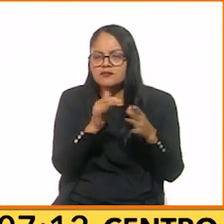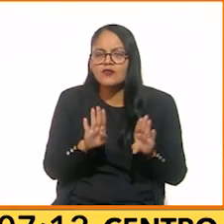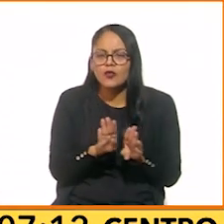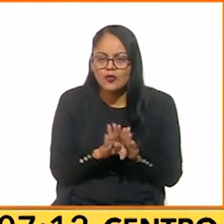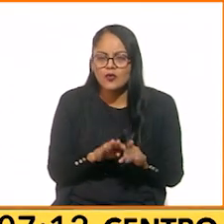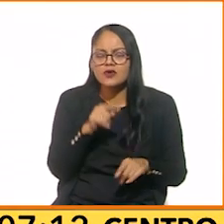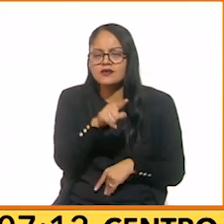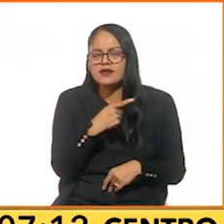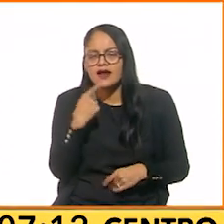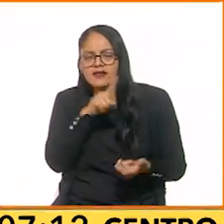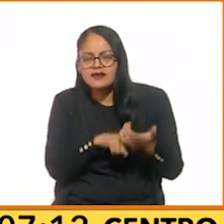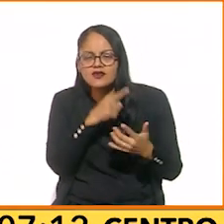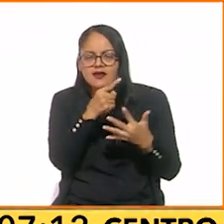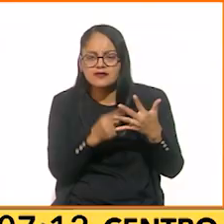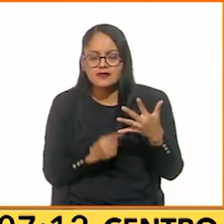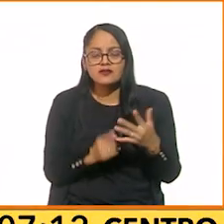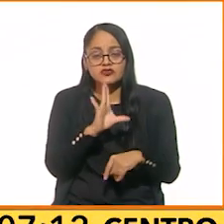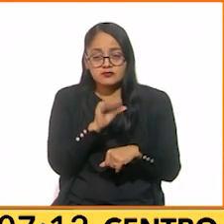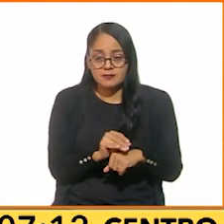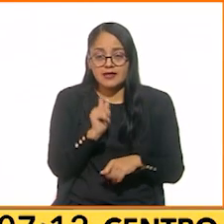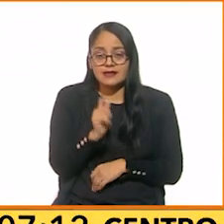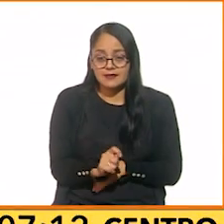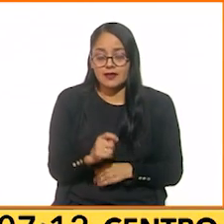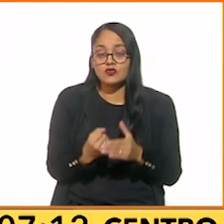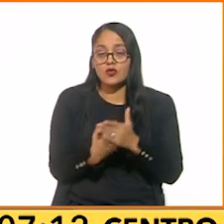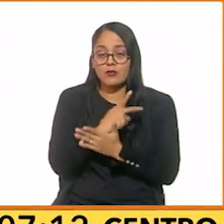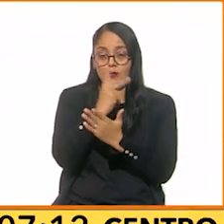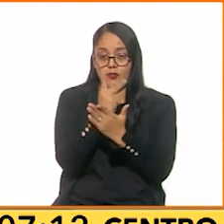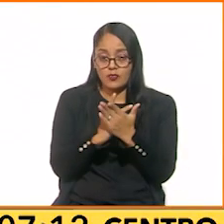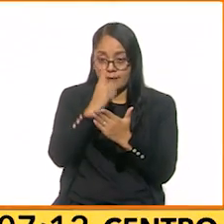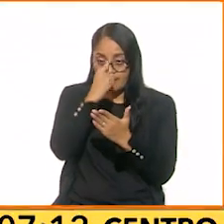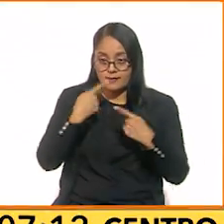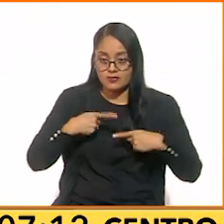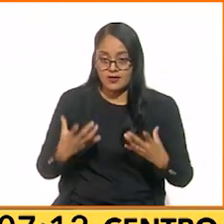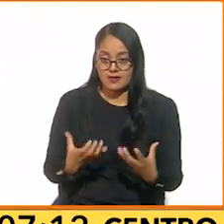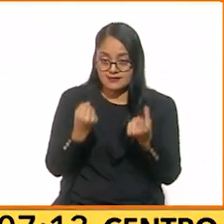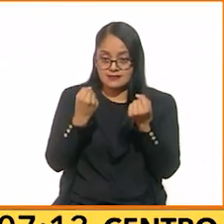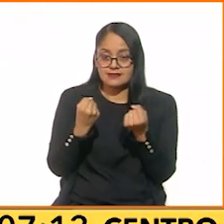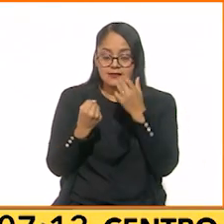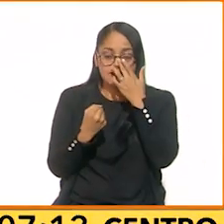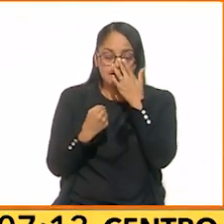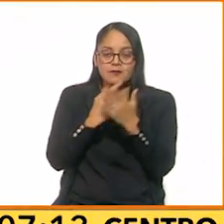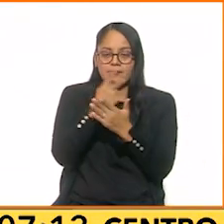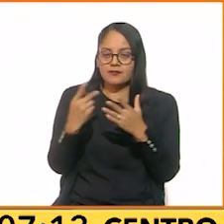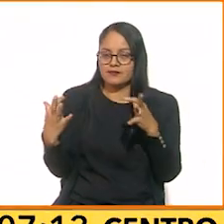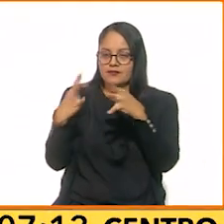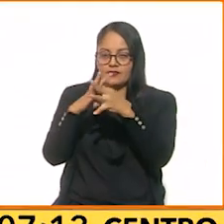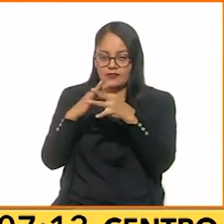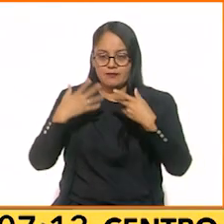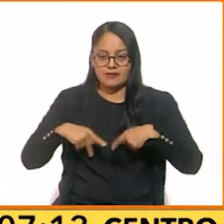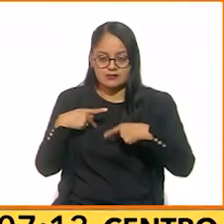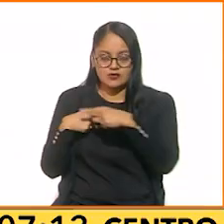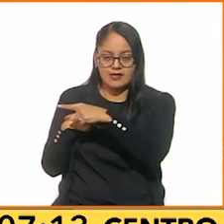podemos estar conteniendo. Nos permitiría crear programas de rescate o programas de desvinculación de estas